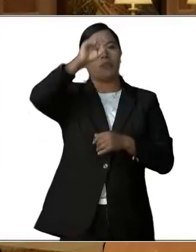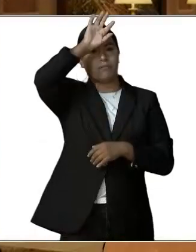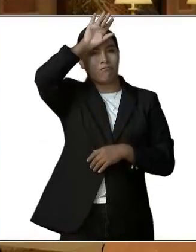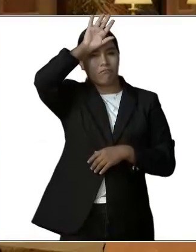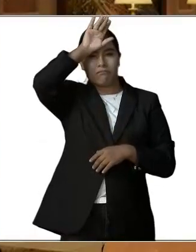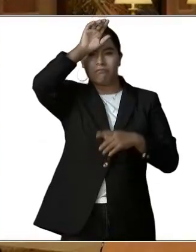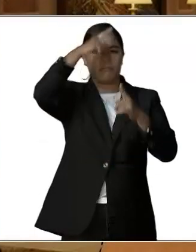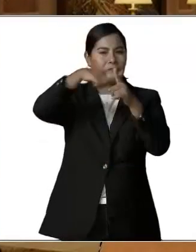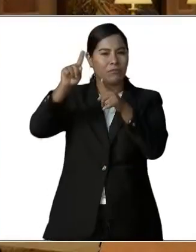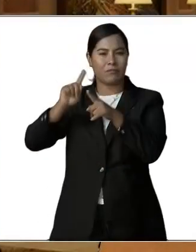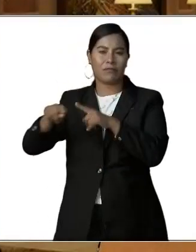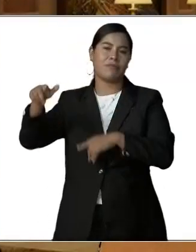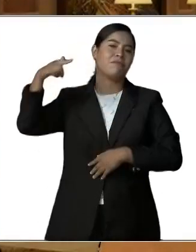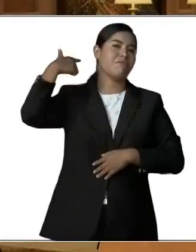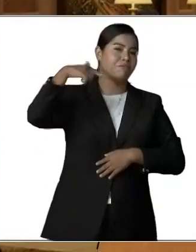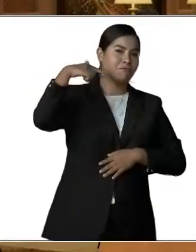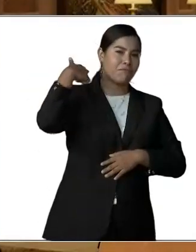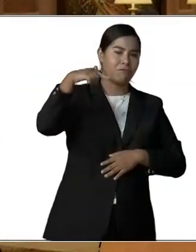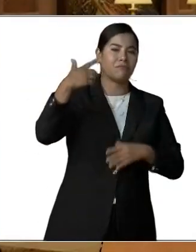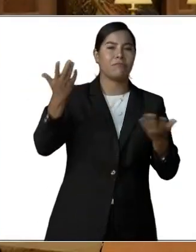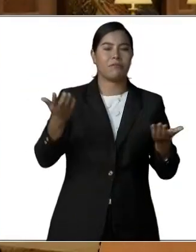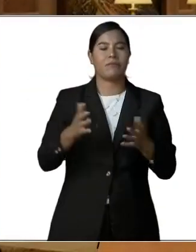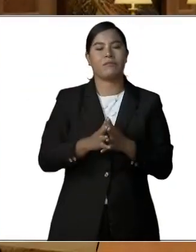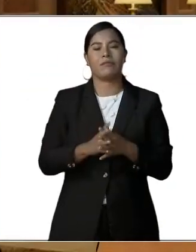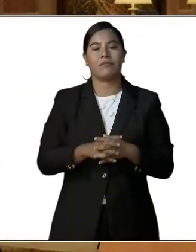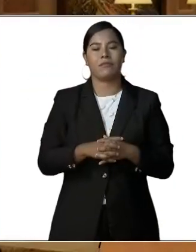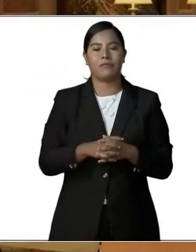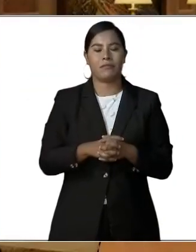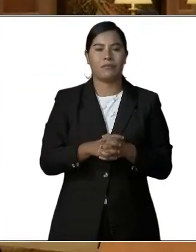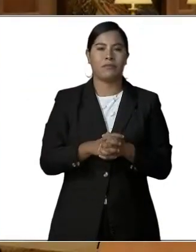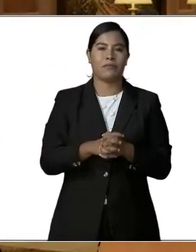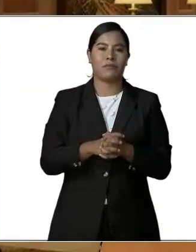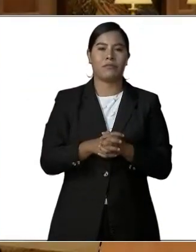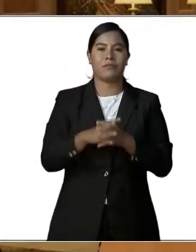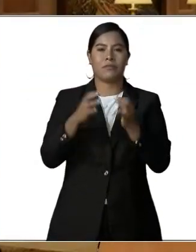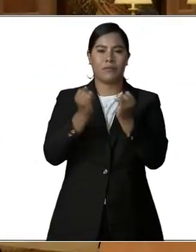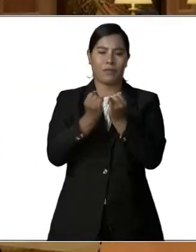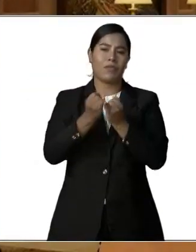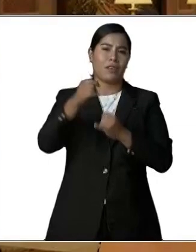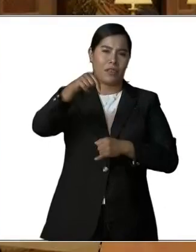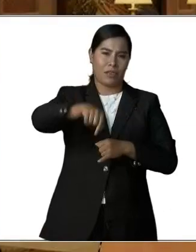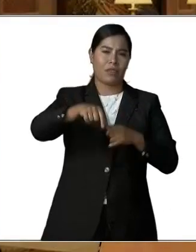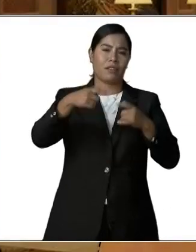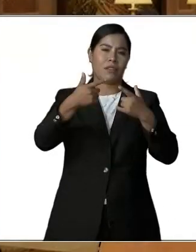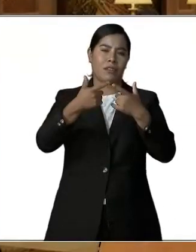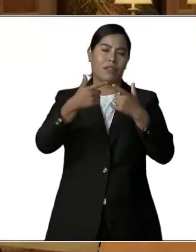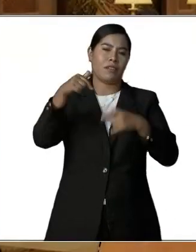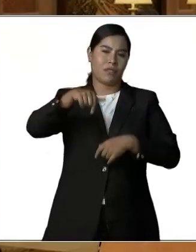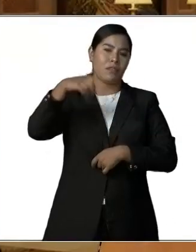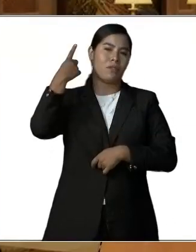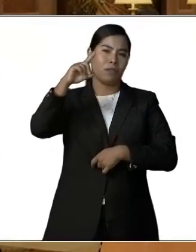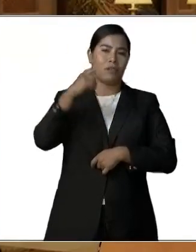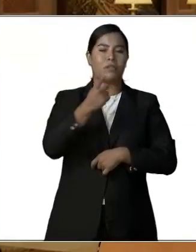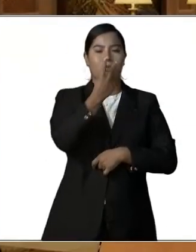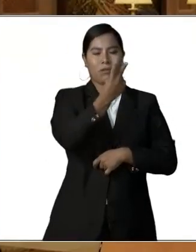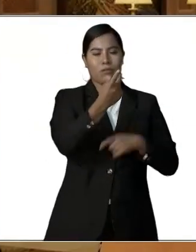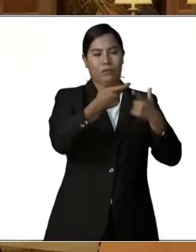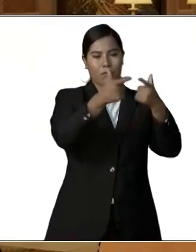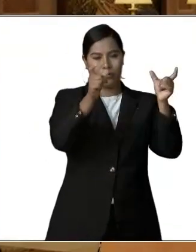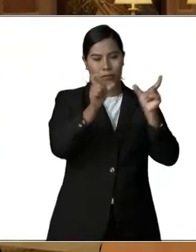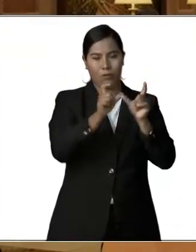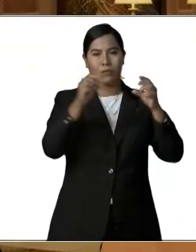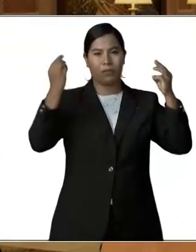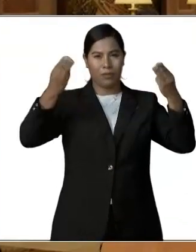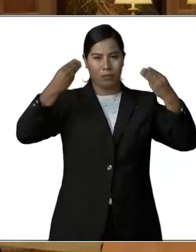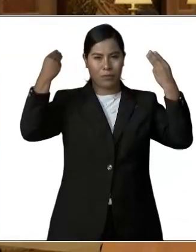Guadalajara. En Guadalajara, de hecho, aquí presumimos un poco que nuestras rondallas, las dos, sí, cuando fuimos a participar a Guadalajara, en Jalisco,